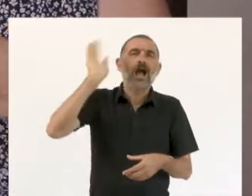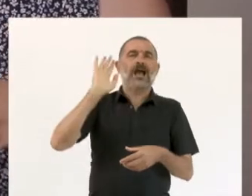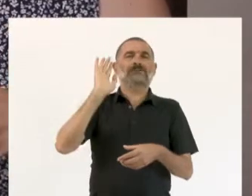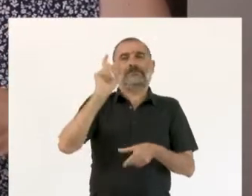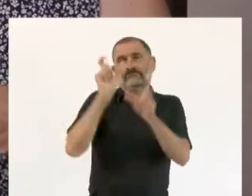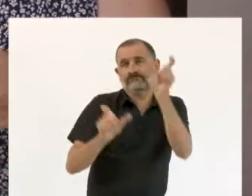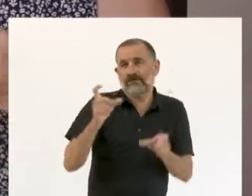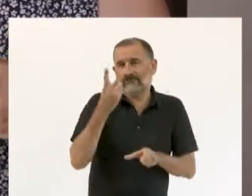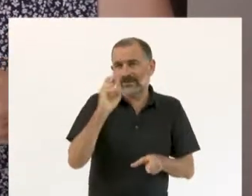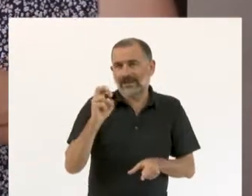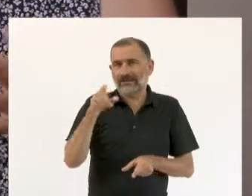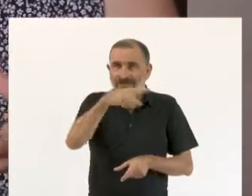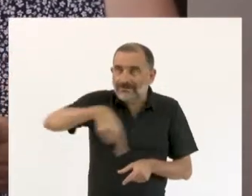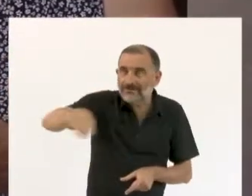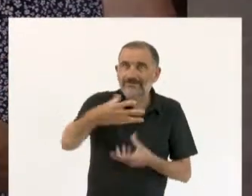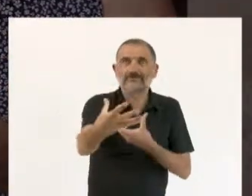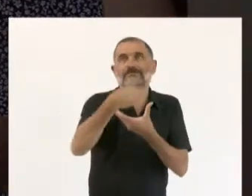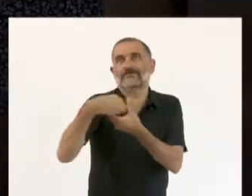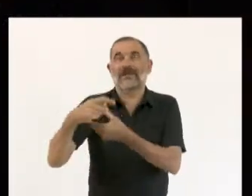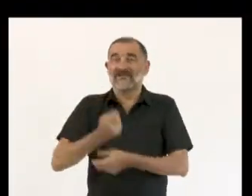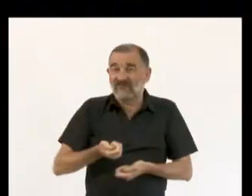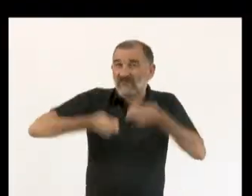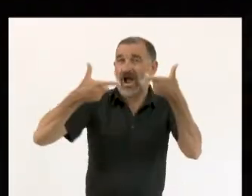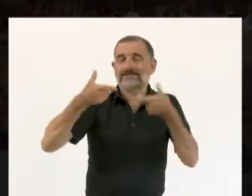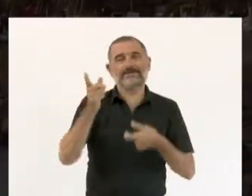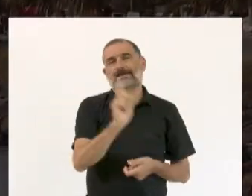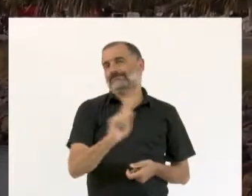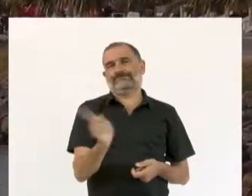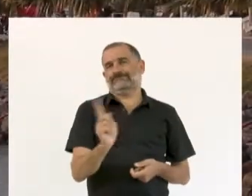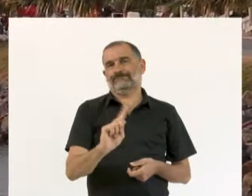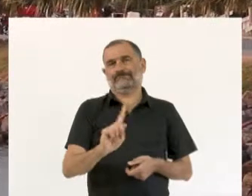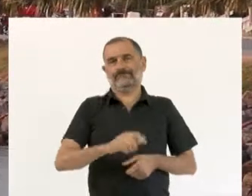bueno, incorporándolas en este relato, lo cual no es sencillo.